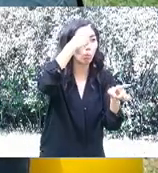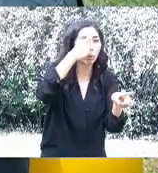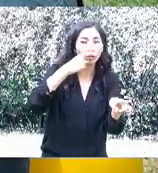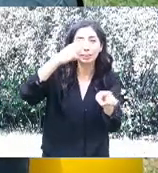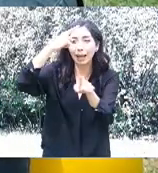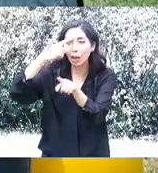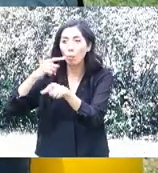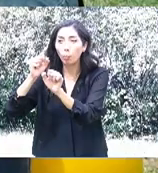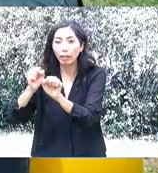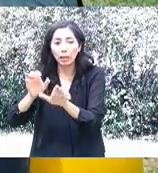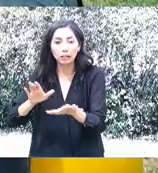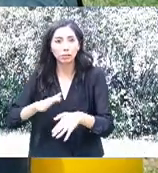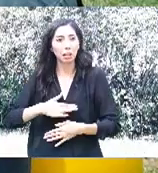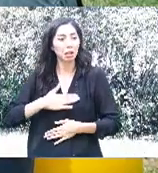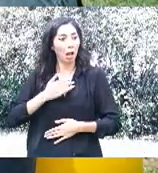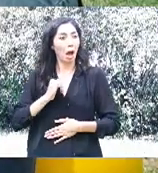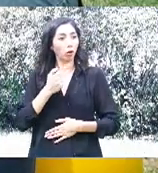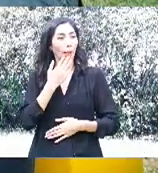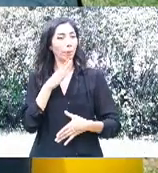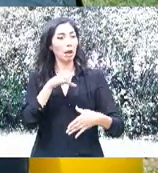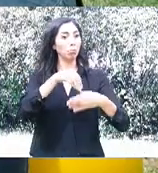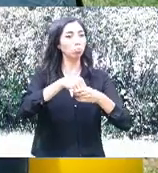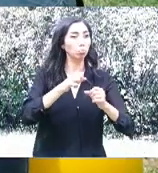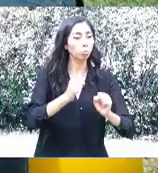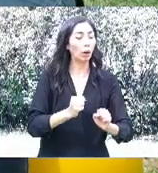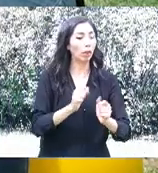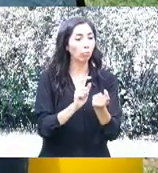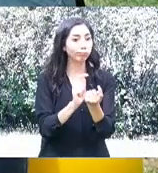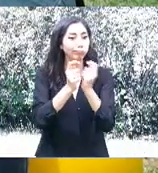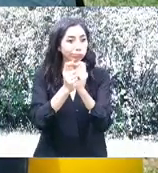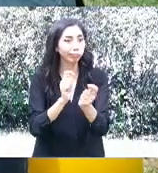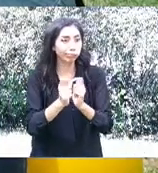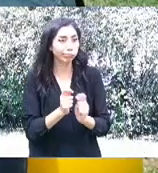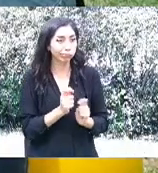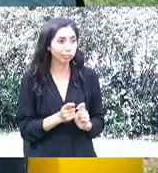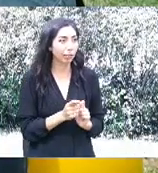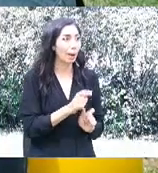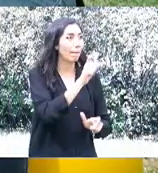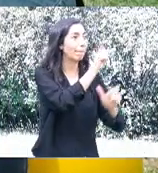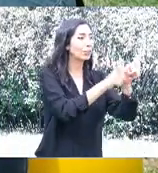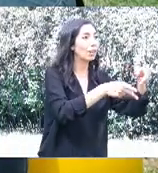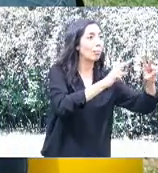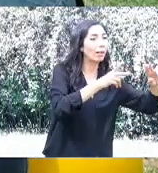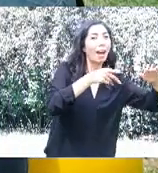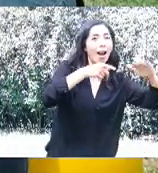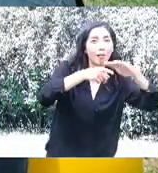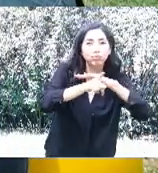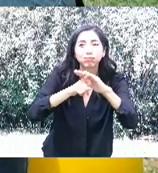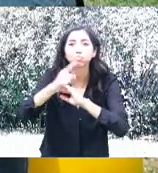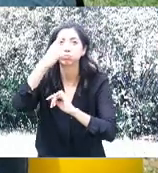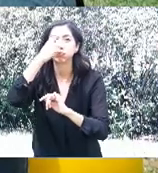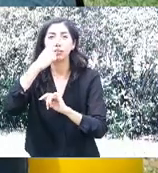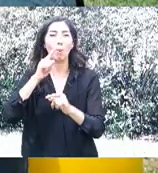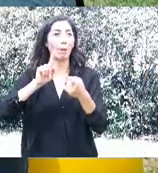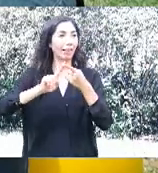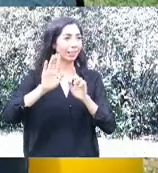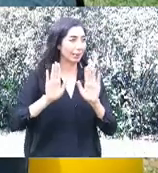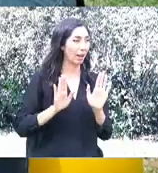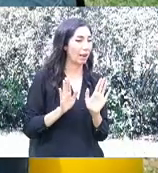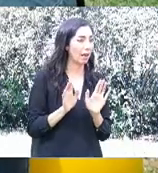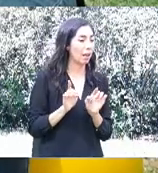también como sentirse parte como decía Ah anteriormente de los lugares también eh Puede ocurrir esto